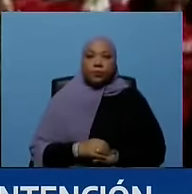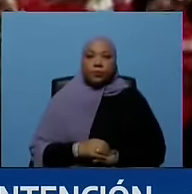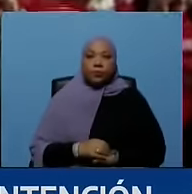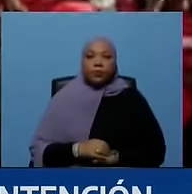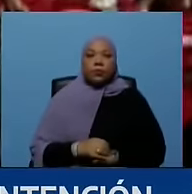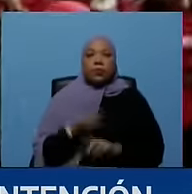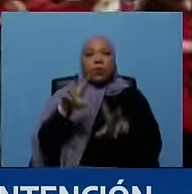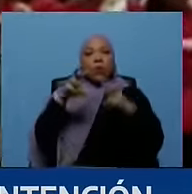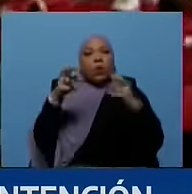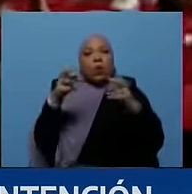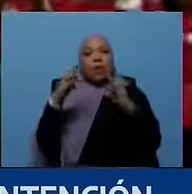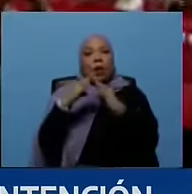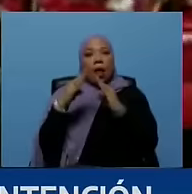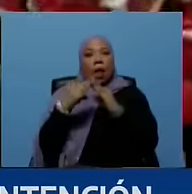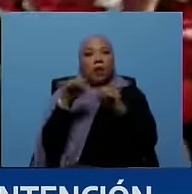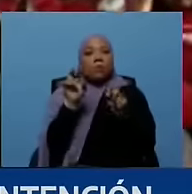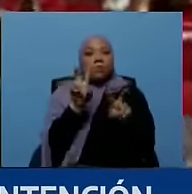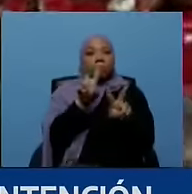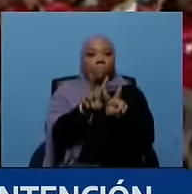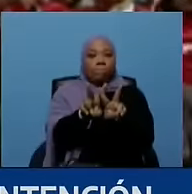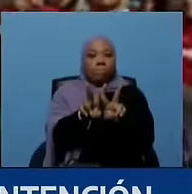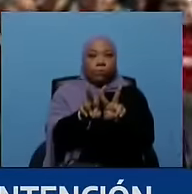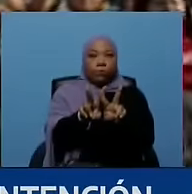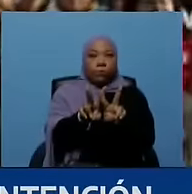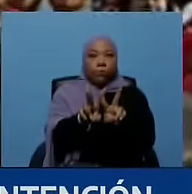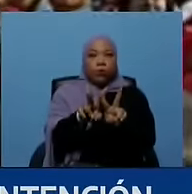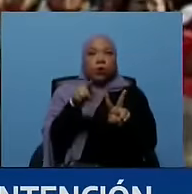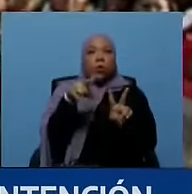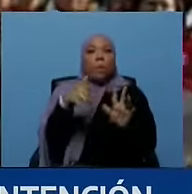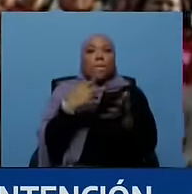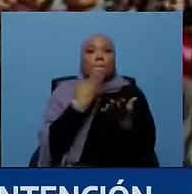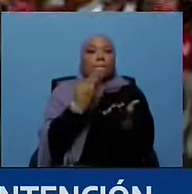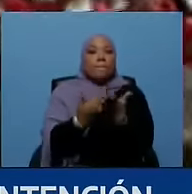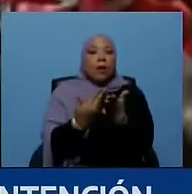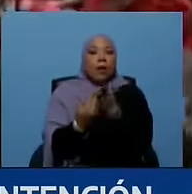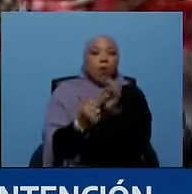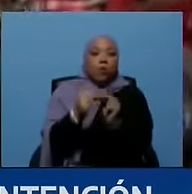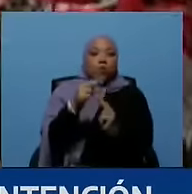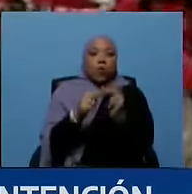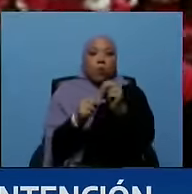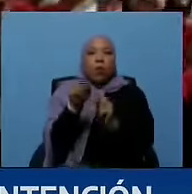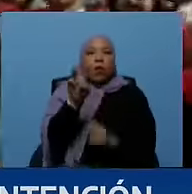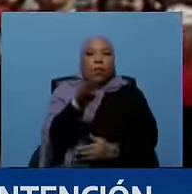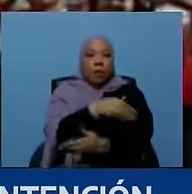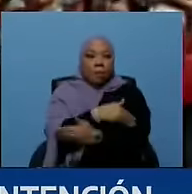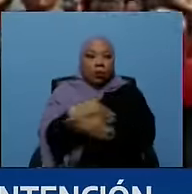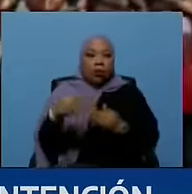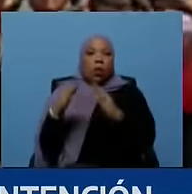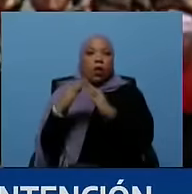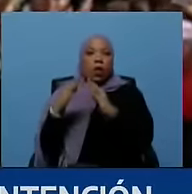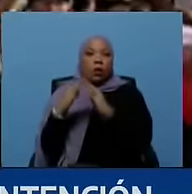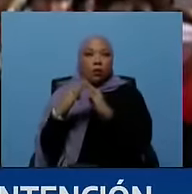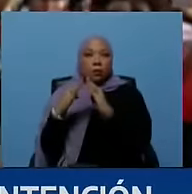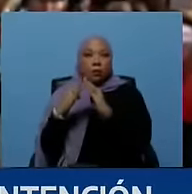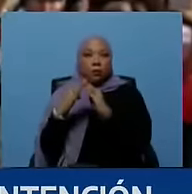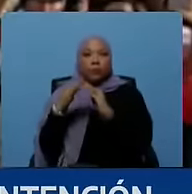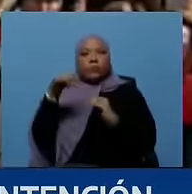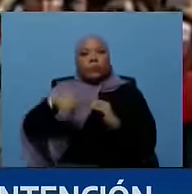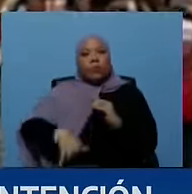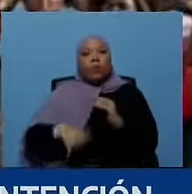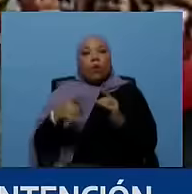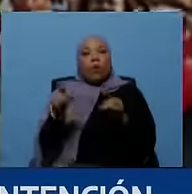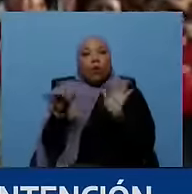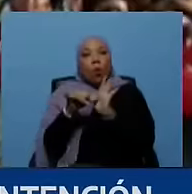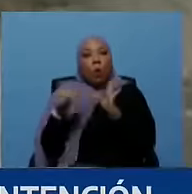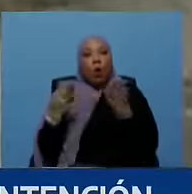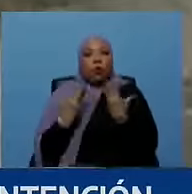El tema de la vivienda, el plan de construir 3 millones de viviendas, es paralelo.